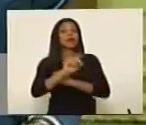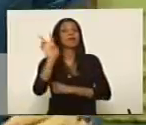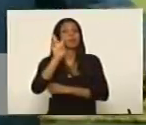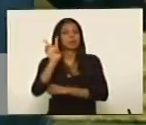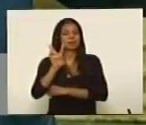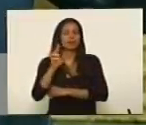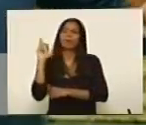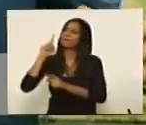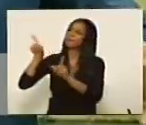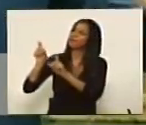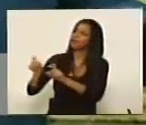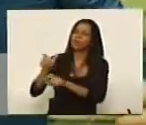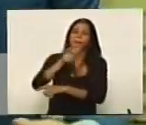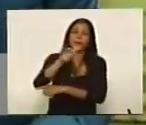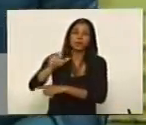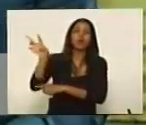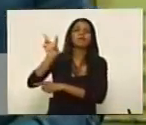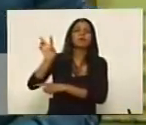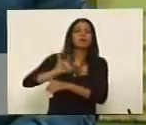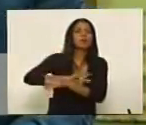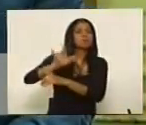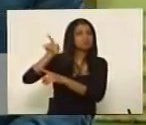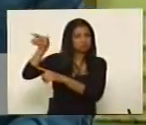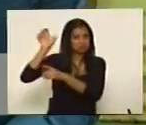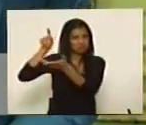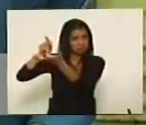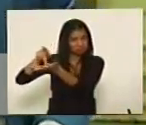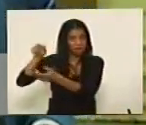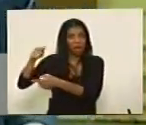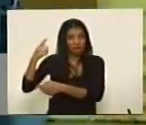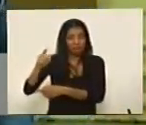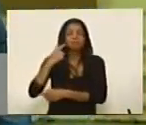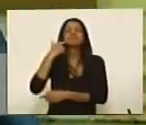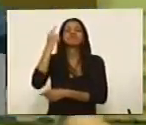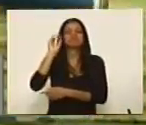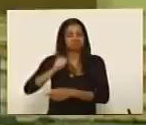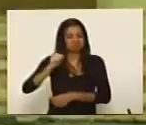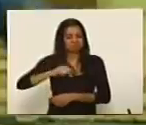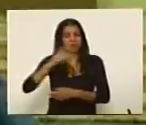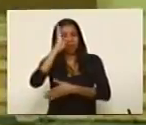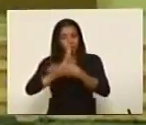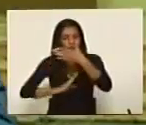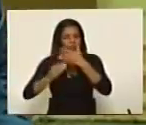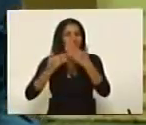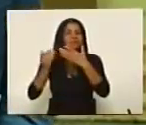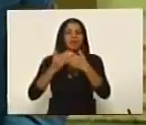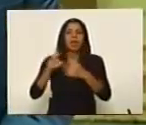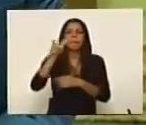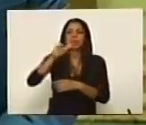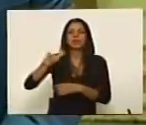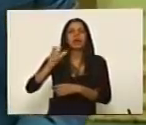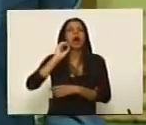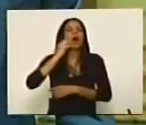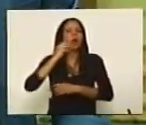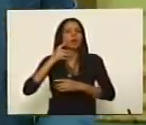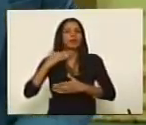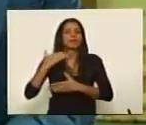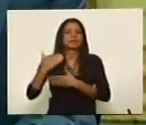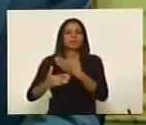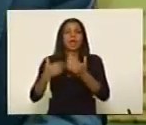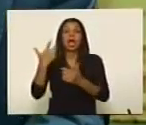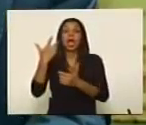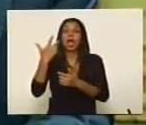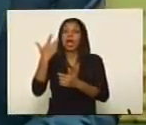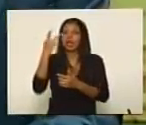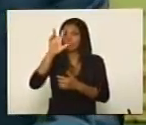pregunta, ¿y hay venezolanos en el desarrollo del blockchain? Por supuesto que lo hay. Humildemente, esa misma generación de muchachos que ha logrado mandar